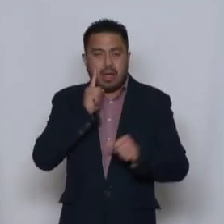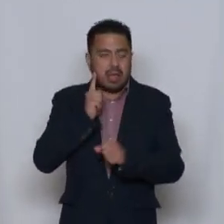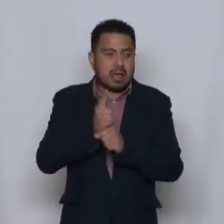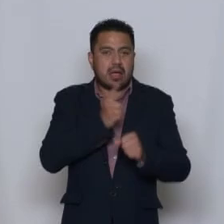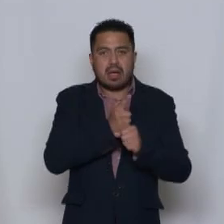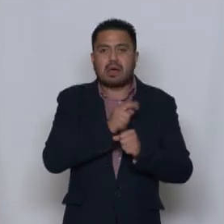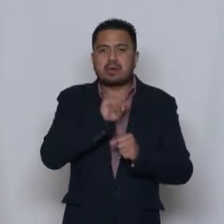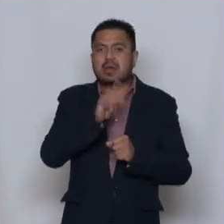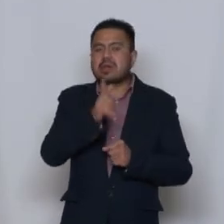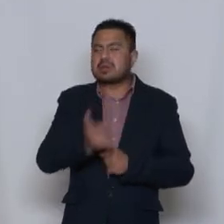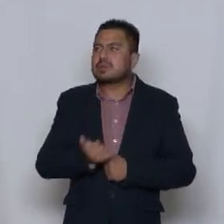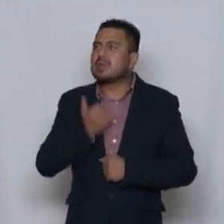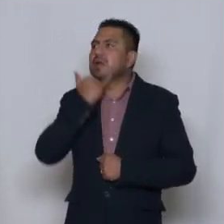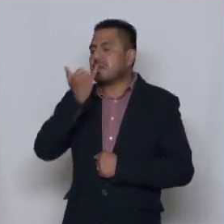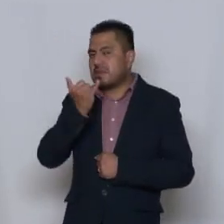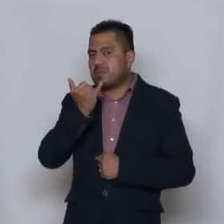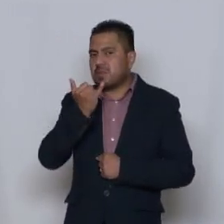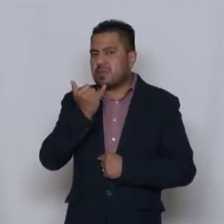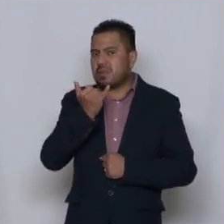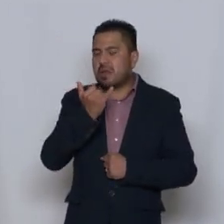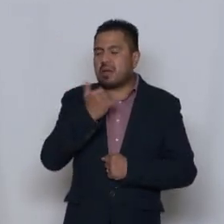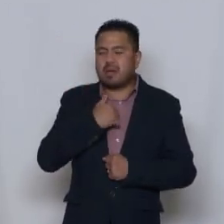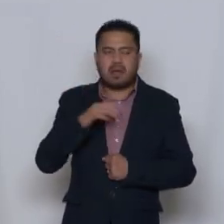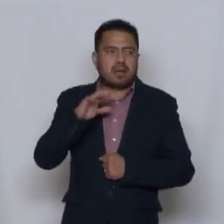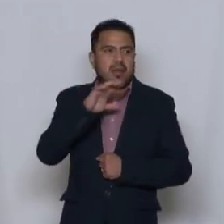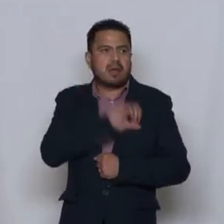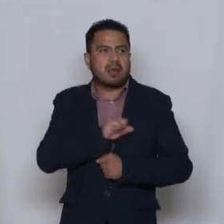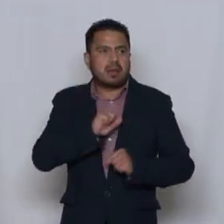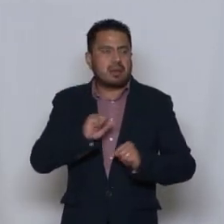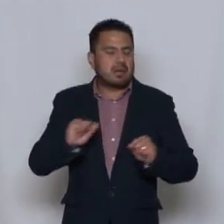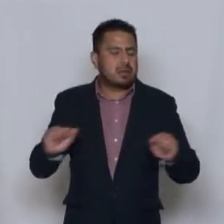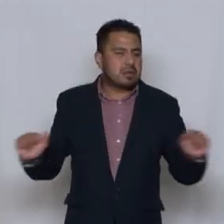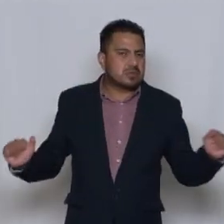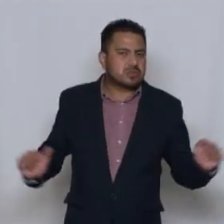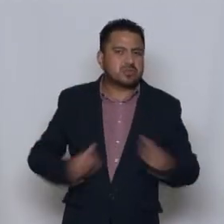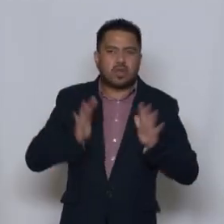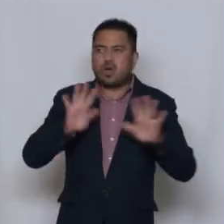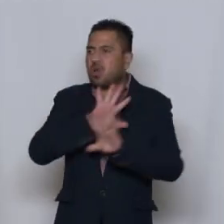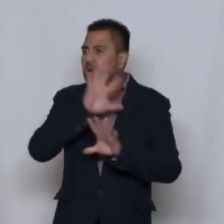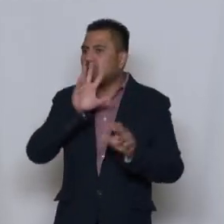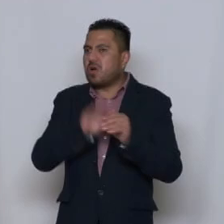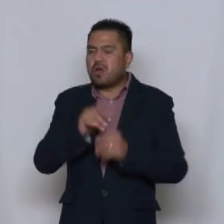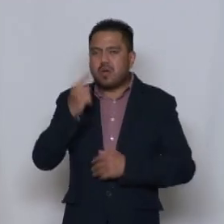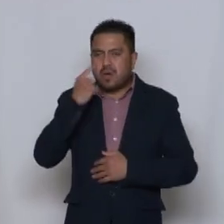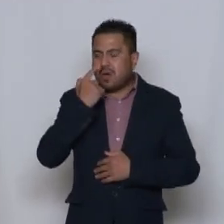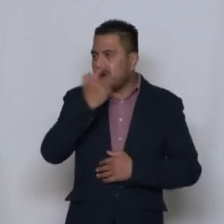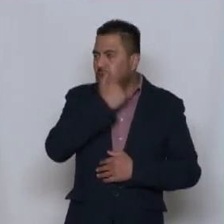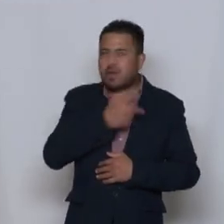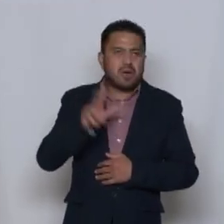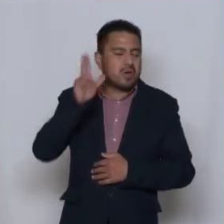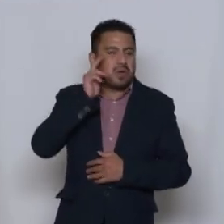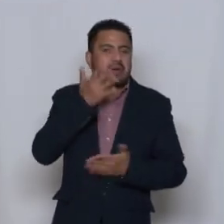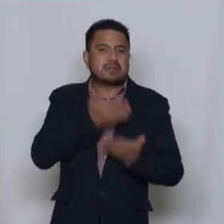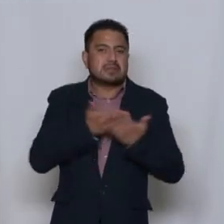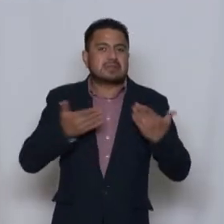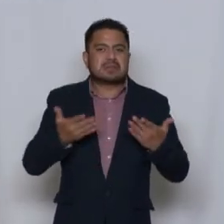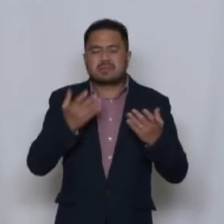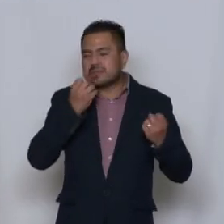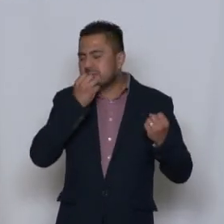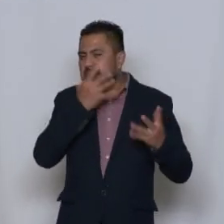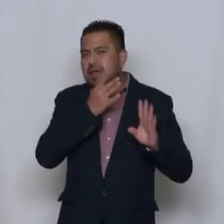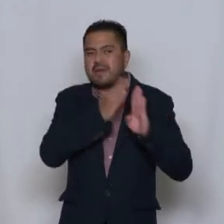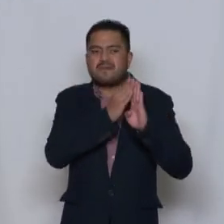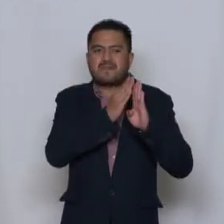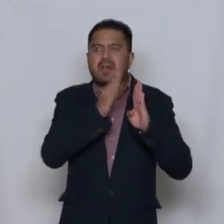de que estabas equivocado. Me encantan las sorpresas, somos todos ojos y oídos. Vinimos a esta hermosa